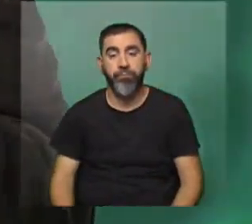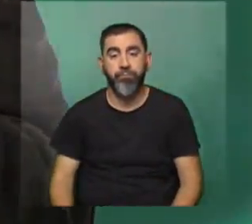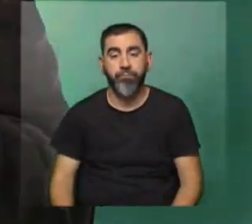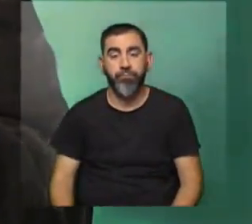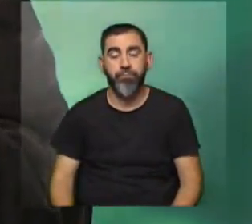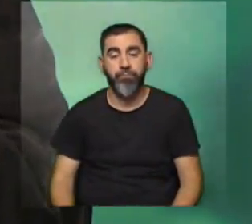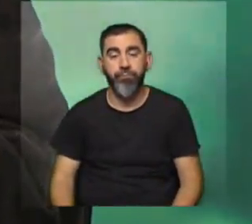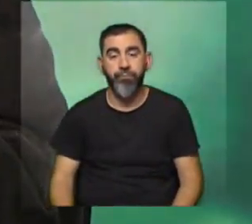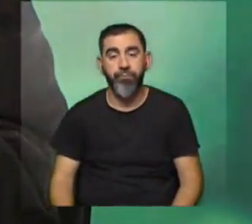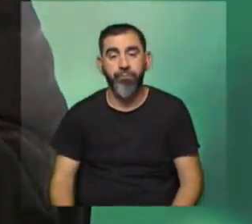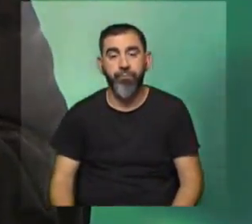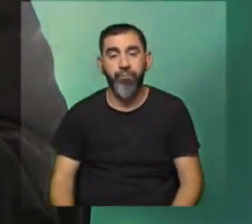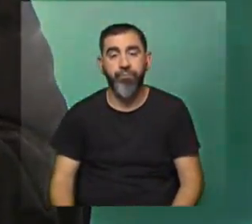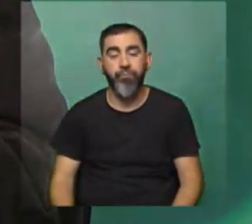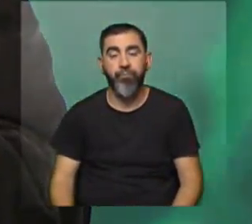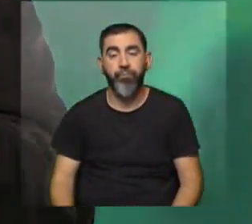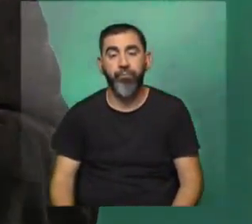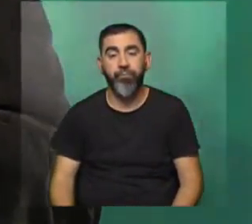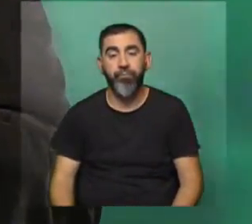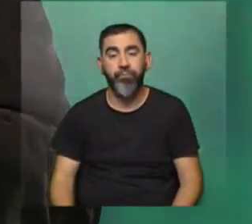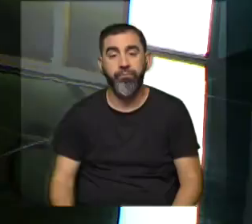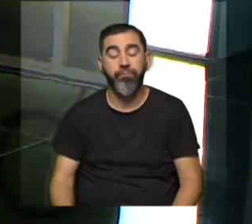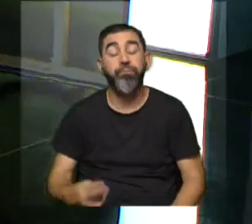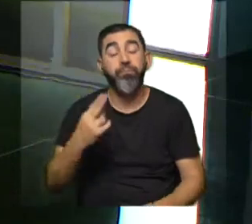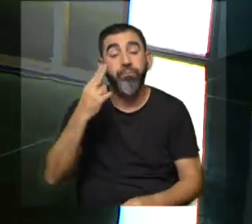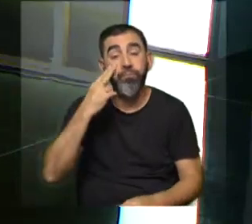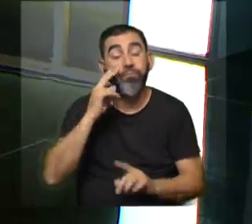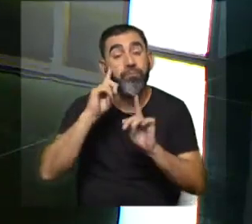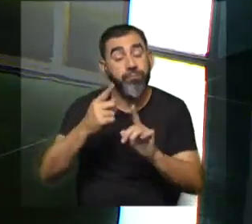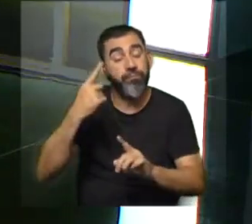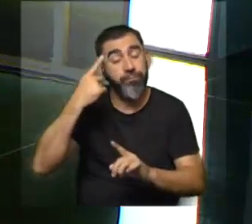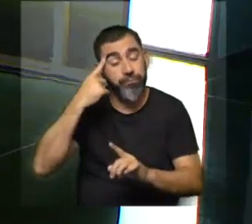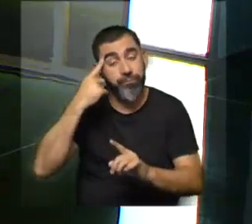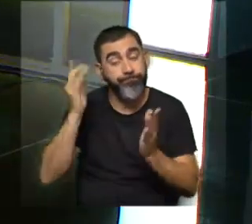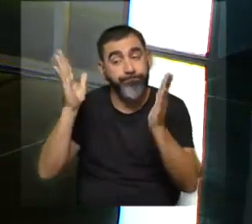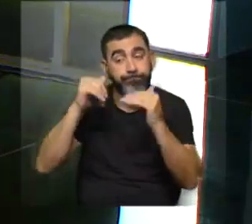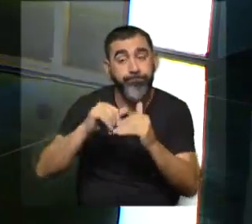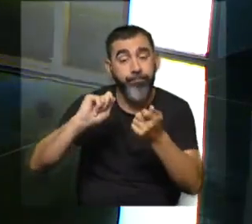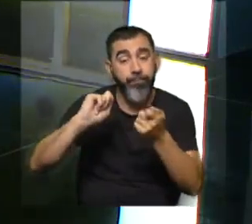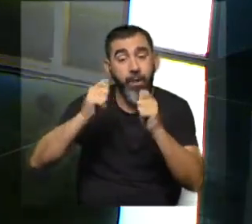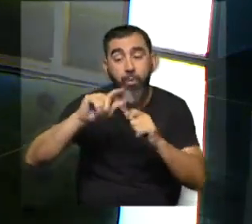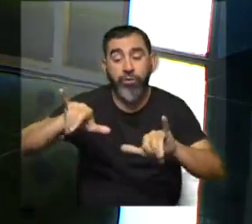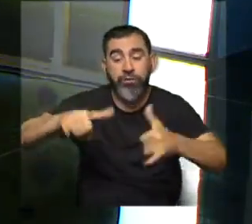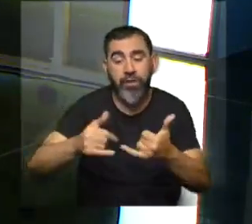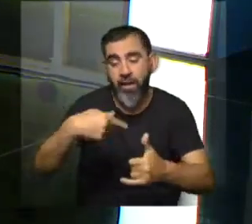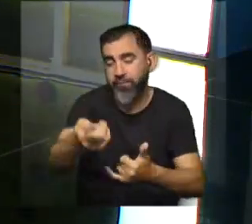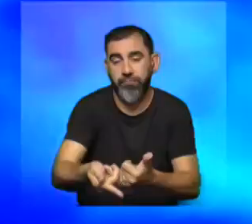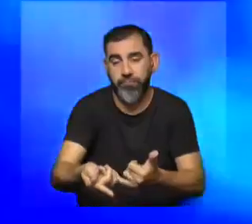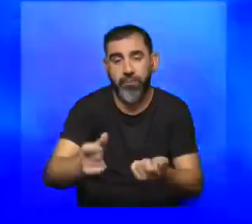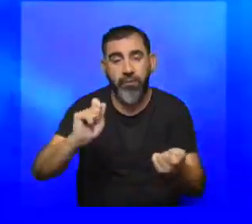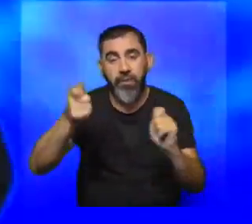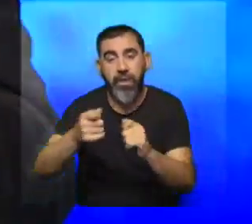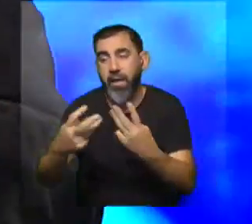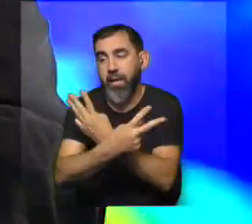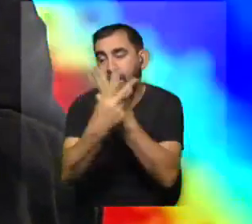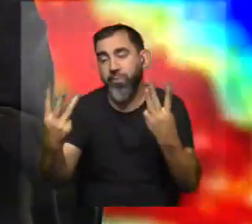ninguna duda al respecto. El problema es que también hay que pensar de que no podemos hacer una transición mañana, sí, claro, de cambiar todo, claro,